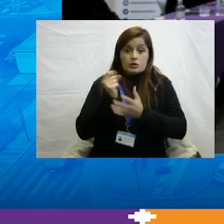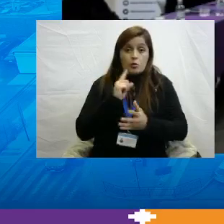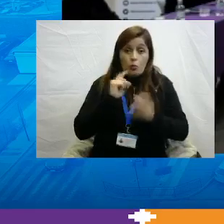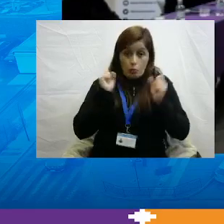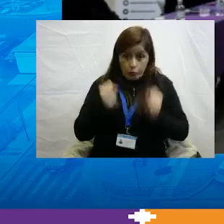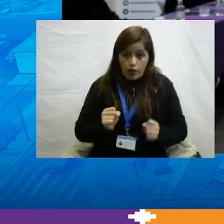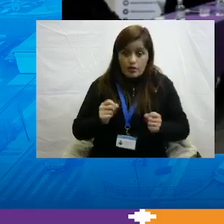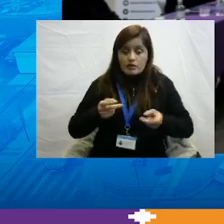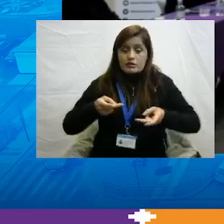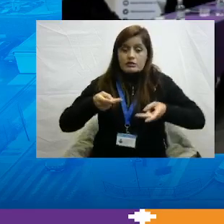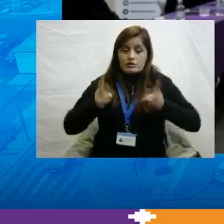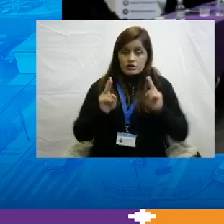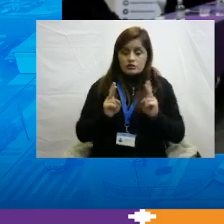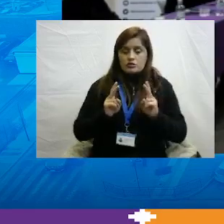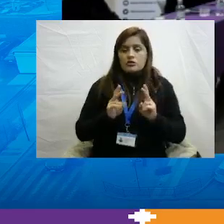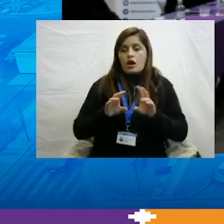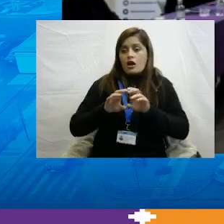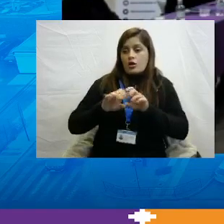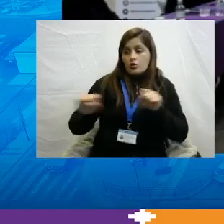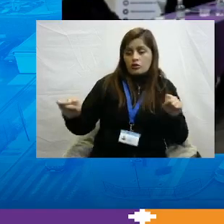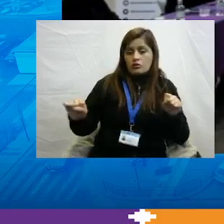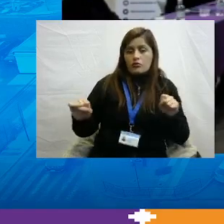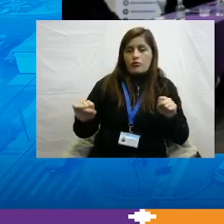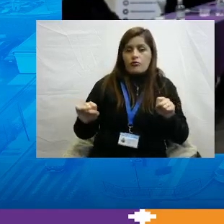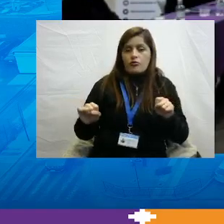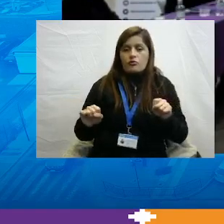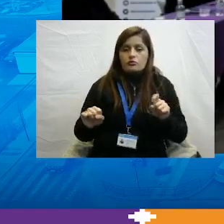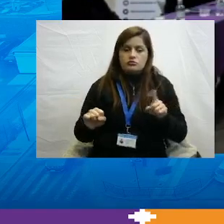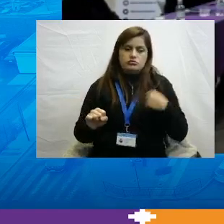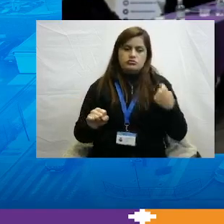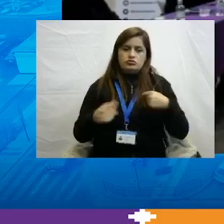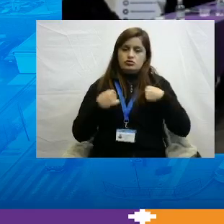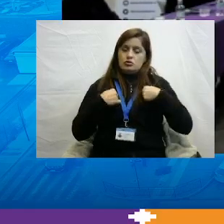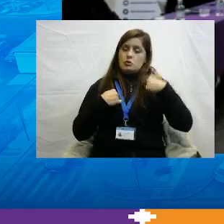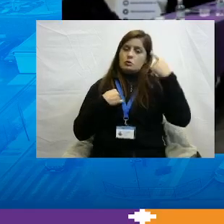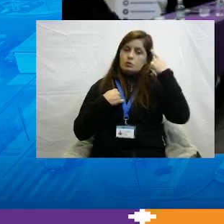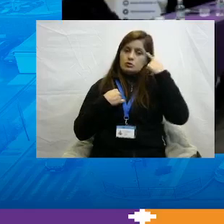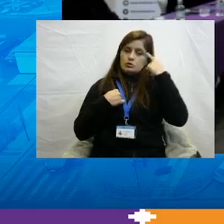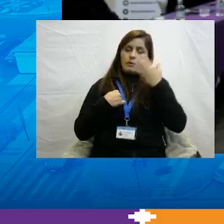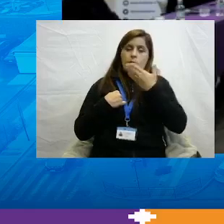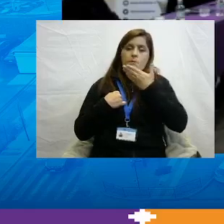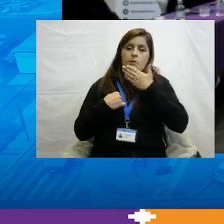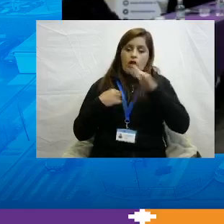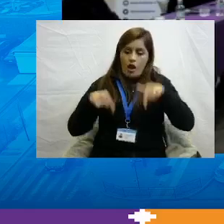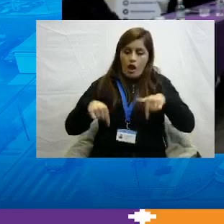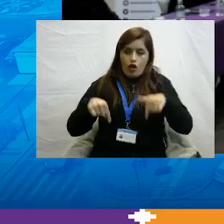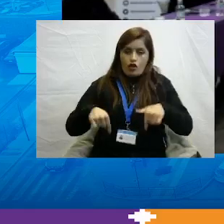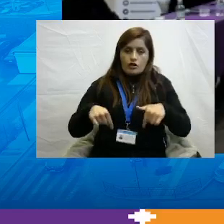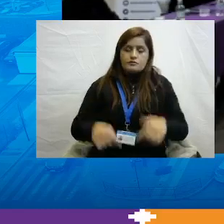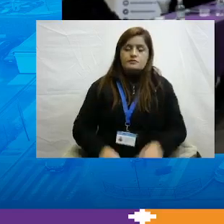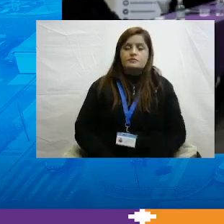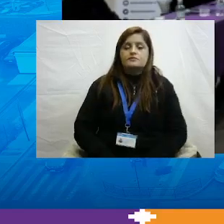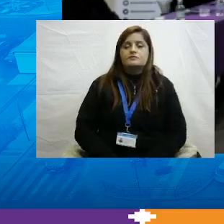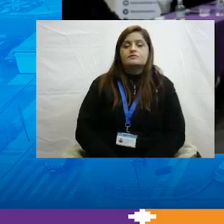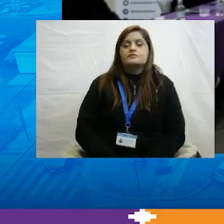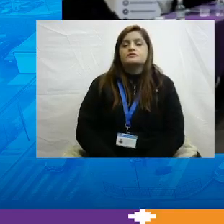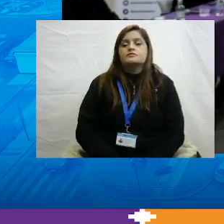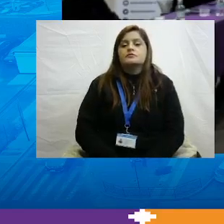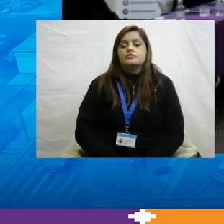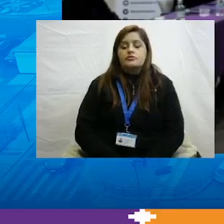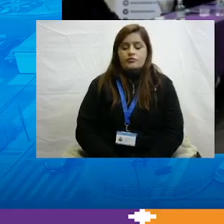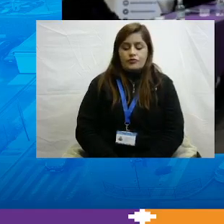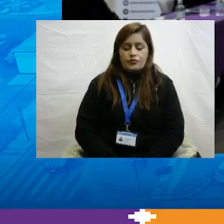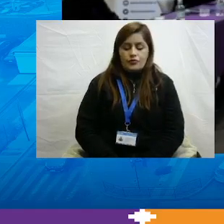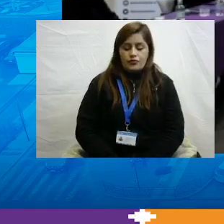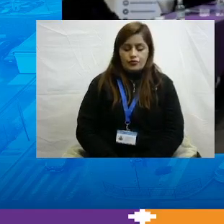poder acordar ese finiquito, a lo menos yo soy de la idea de que se pudiese votar desde ya.